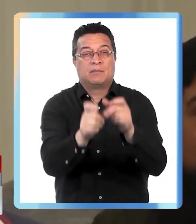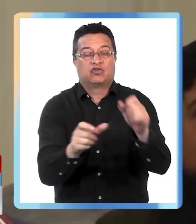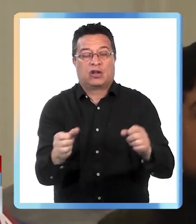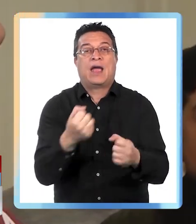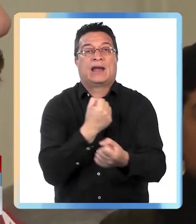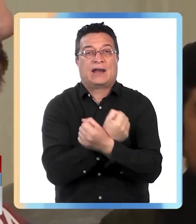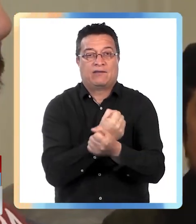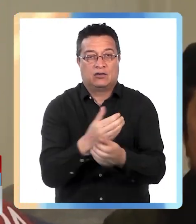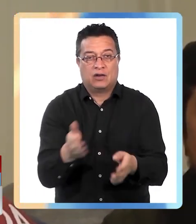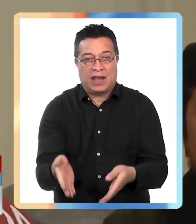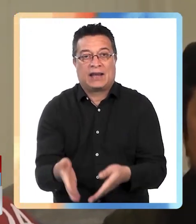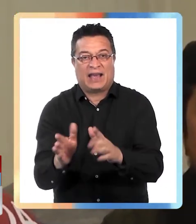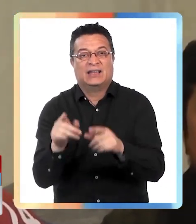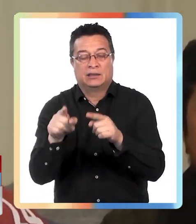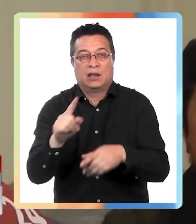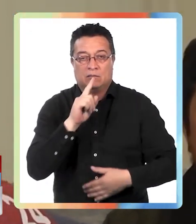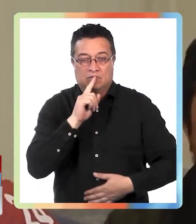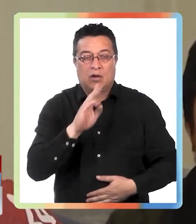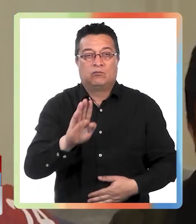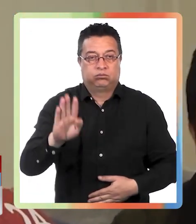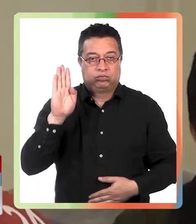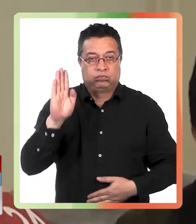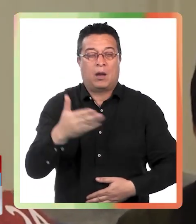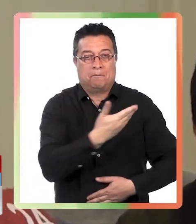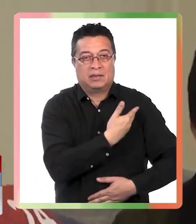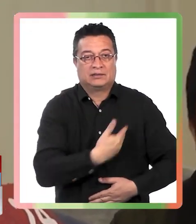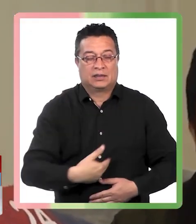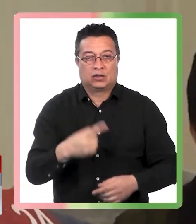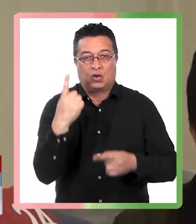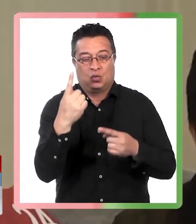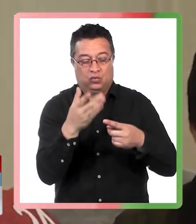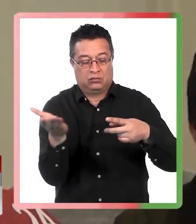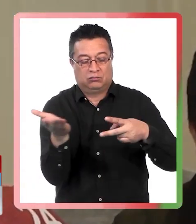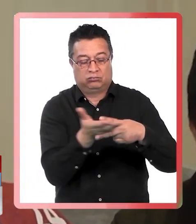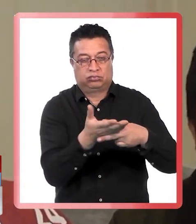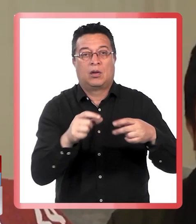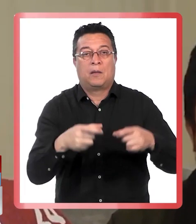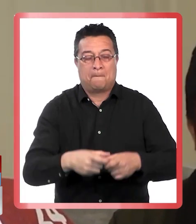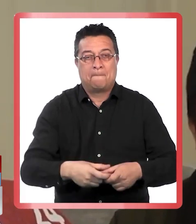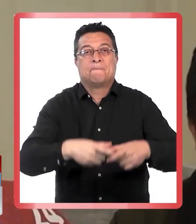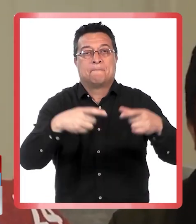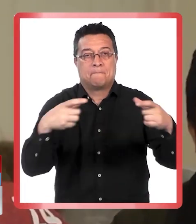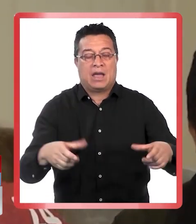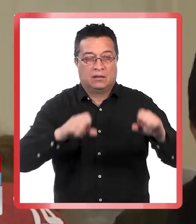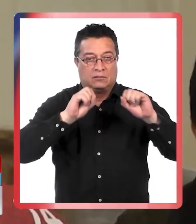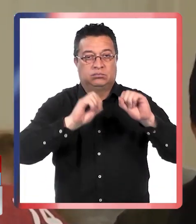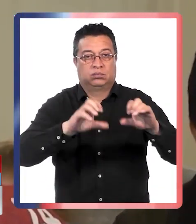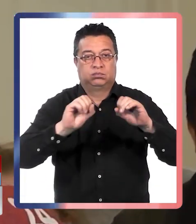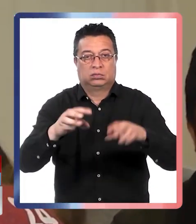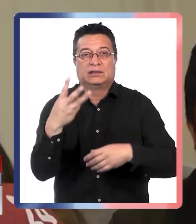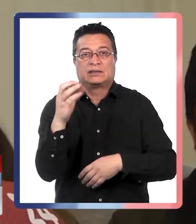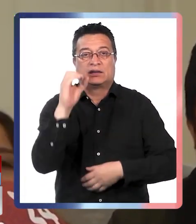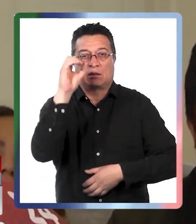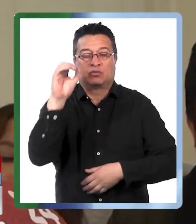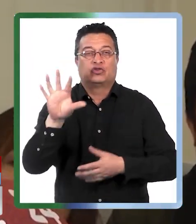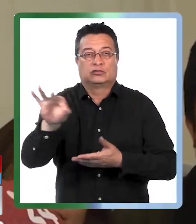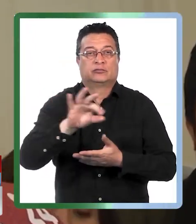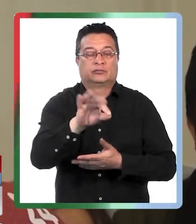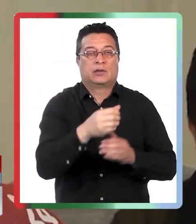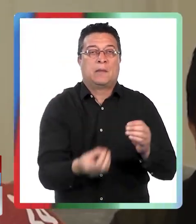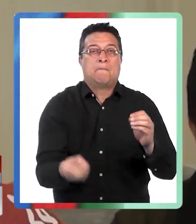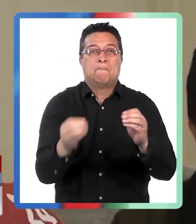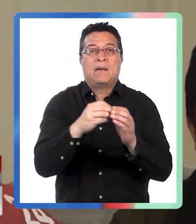gente? Carabineros en las calles, y eso es lo que comprometió el presidente, por una parte, ampliando la formación en un 30% de